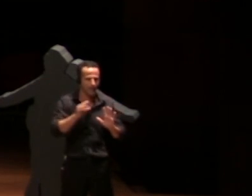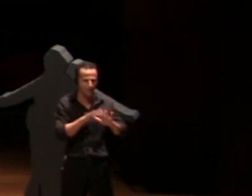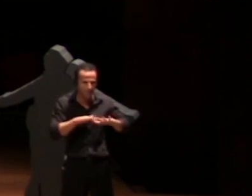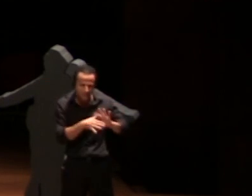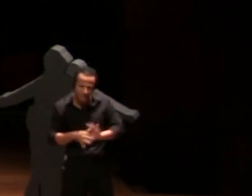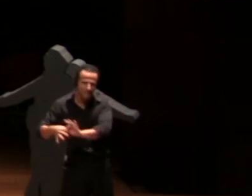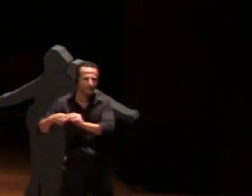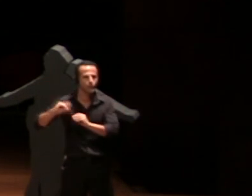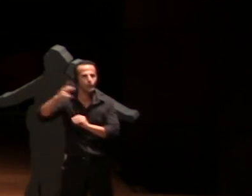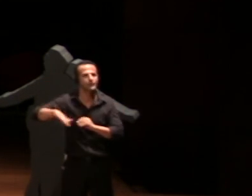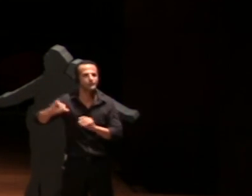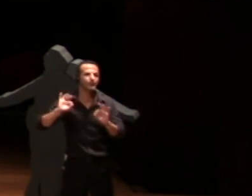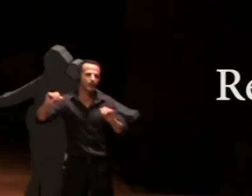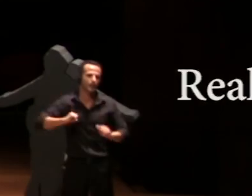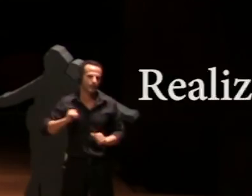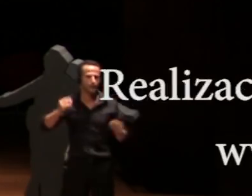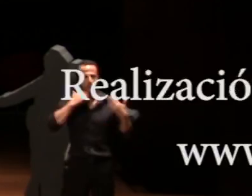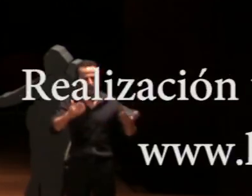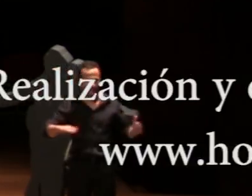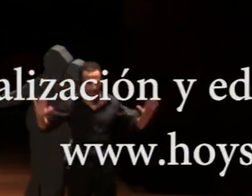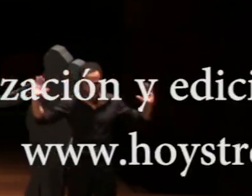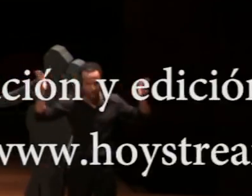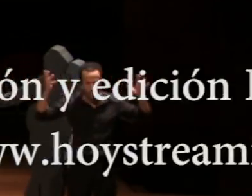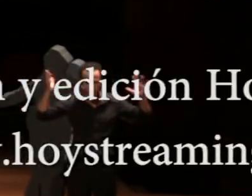especialidades clínicas. Muchas gracias.